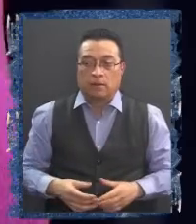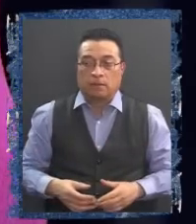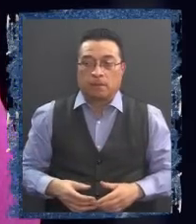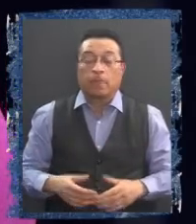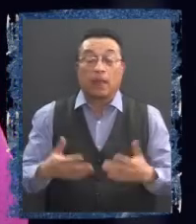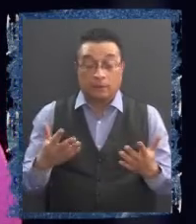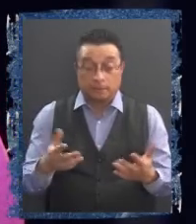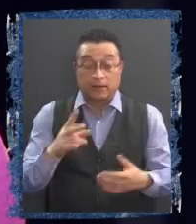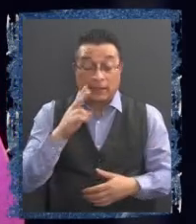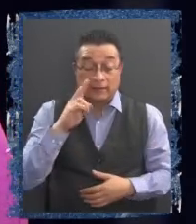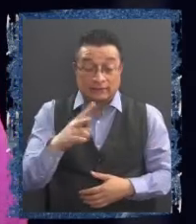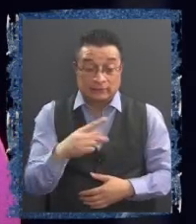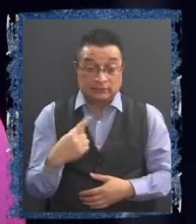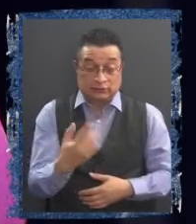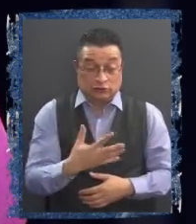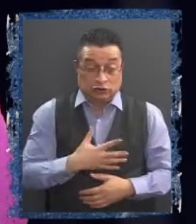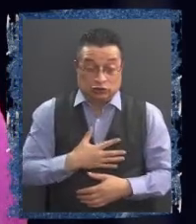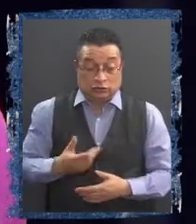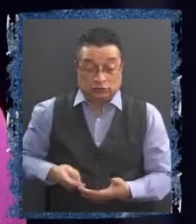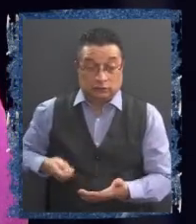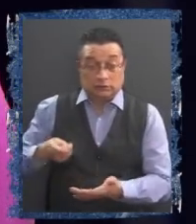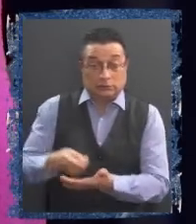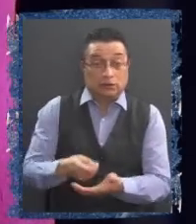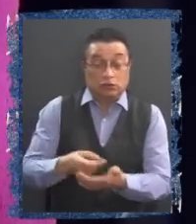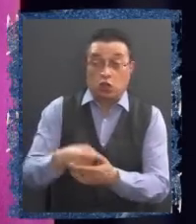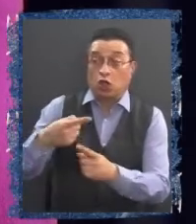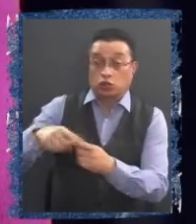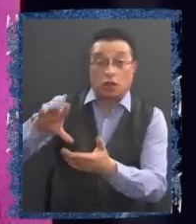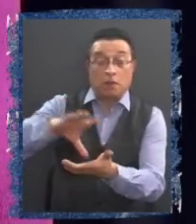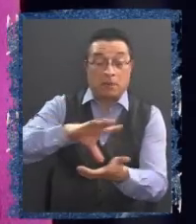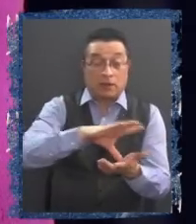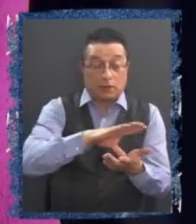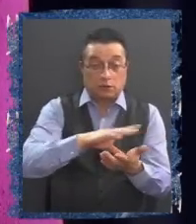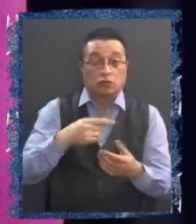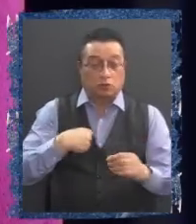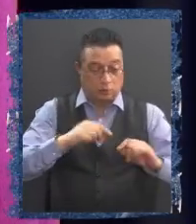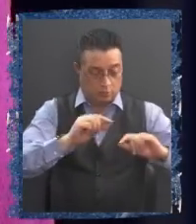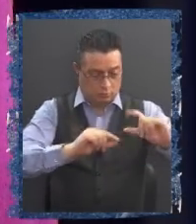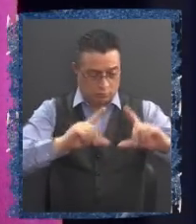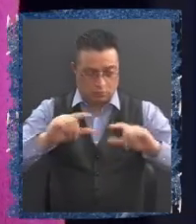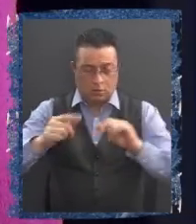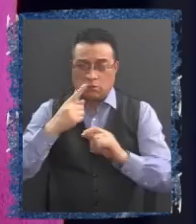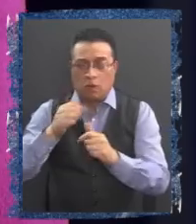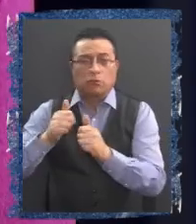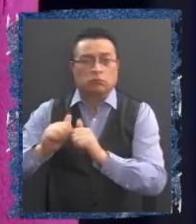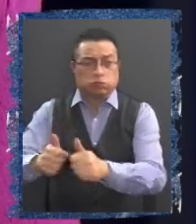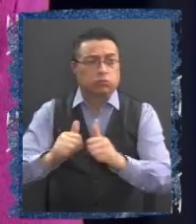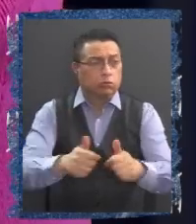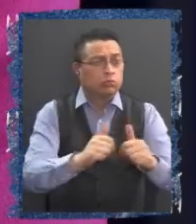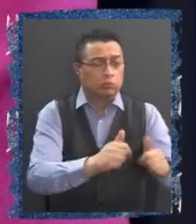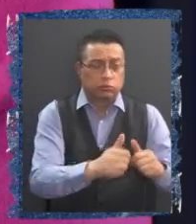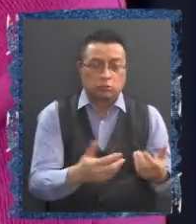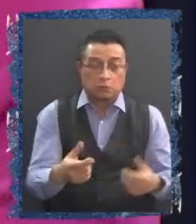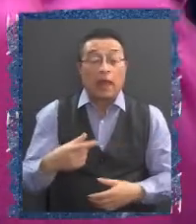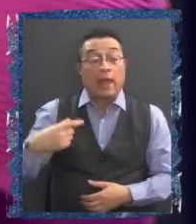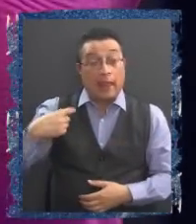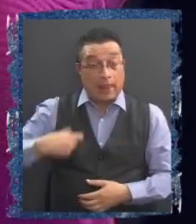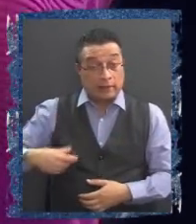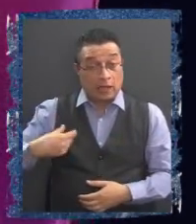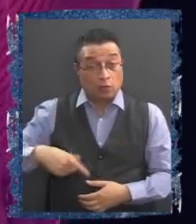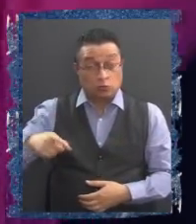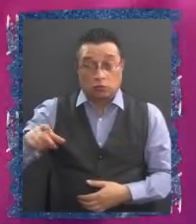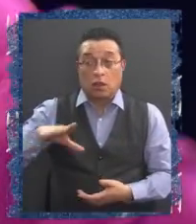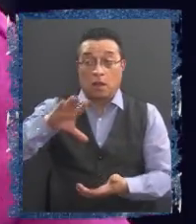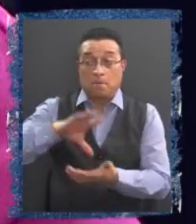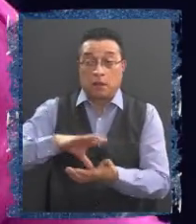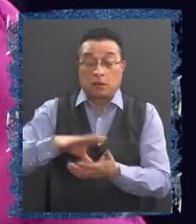Sin nosotros invertir lo que invierte la mayoría de los países en salud, tenemos indicadores mejores prácticamente. Estados Unidos, que es el país que tiene el sistema